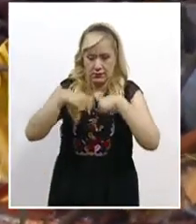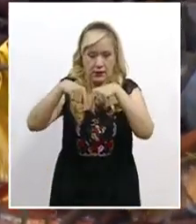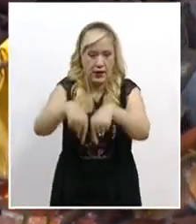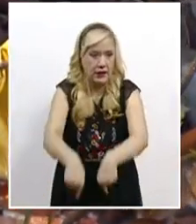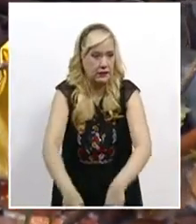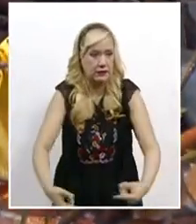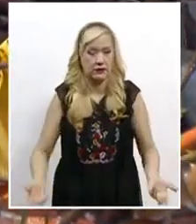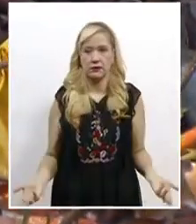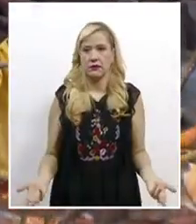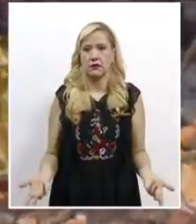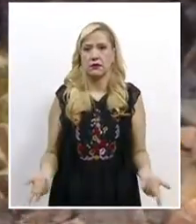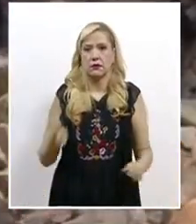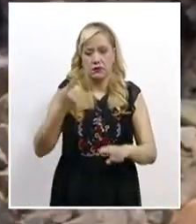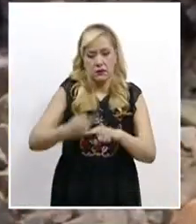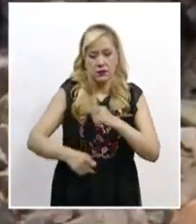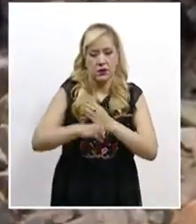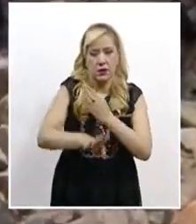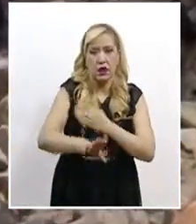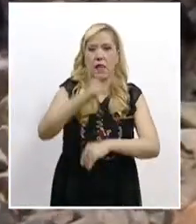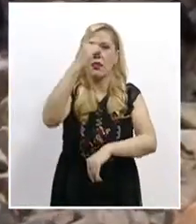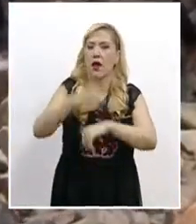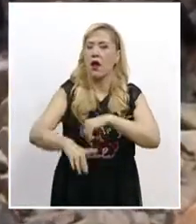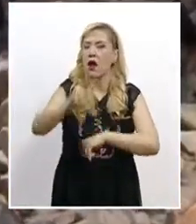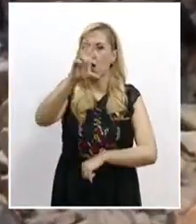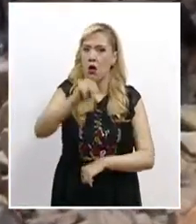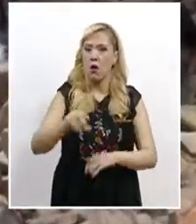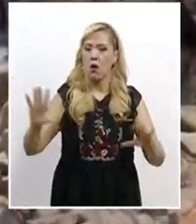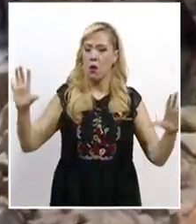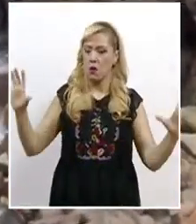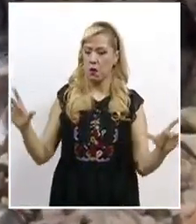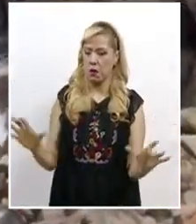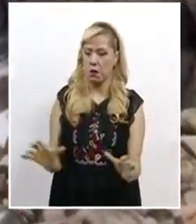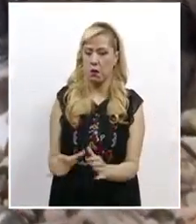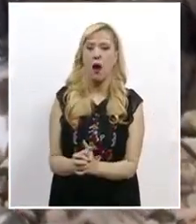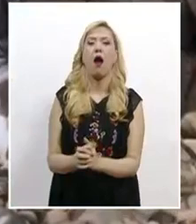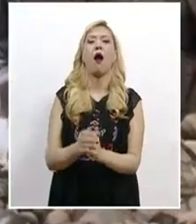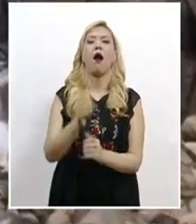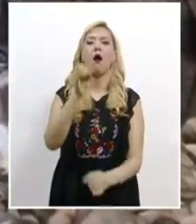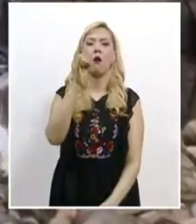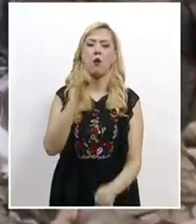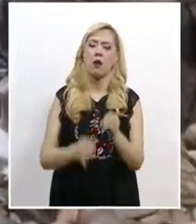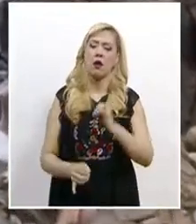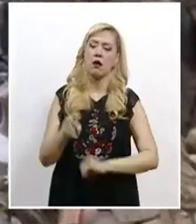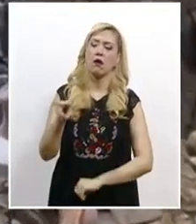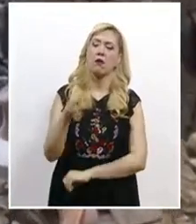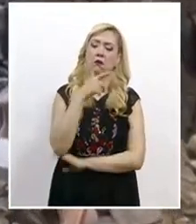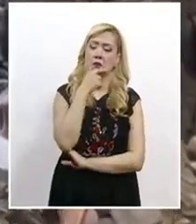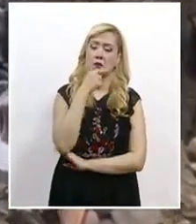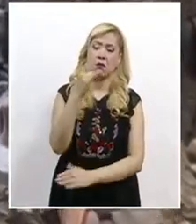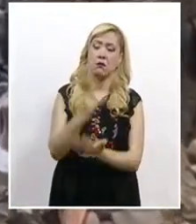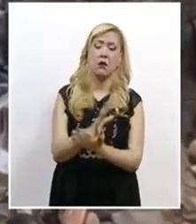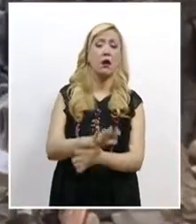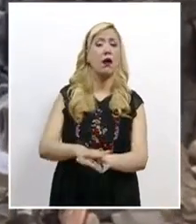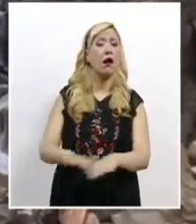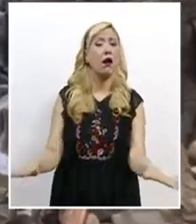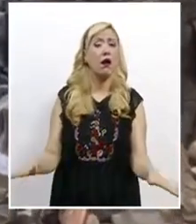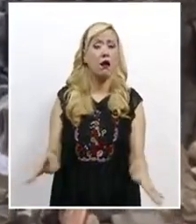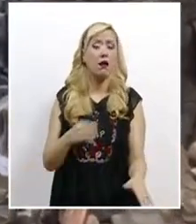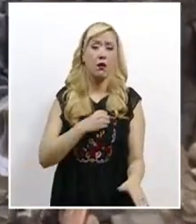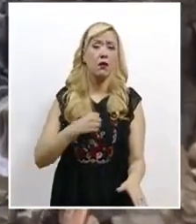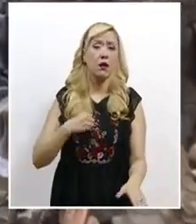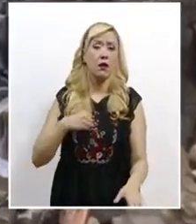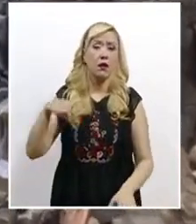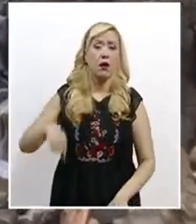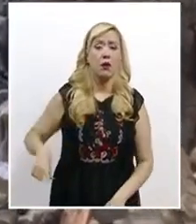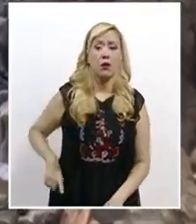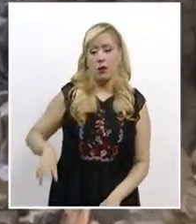precaución referido, pues el posible daño debe constituir el fondo del juicio. Dicho interés en juicios ambientales se rige por la obligación del